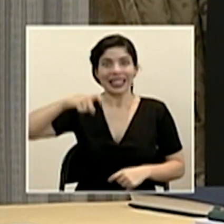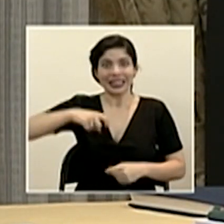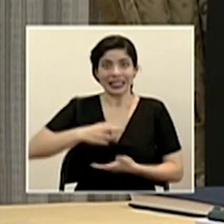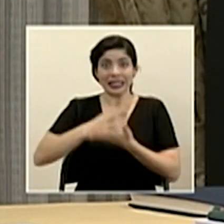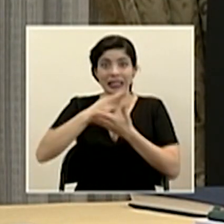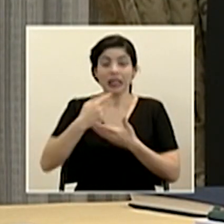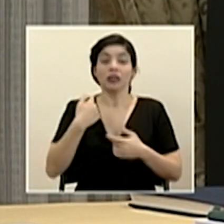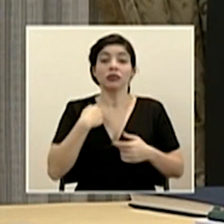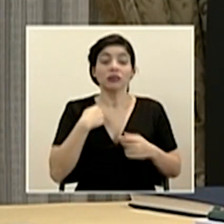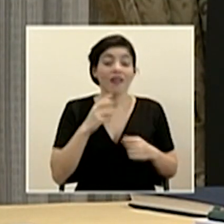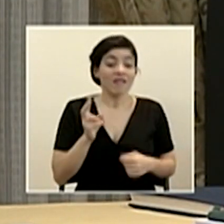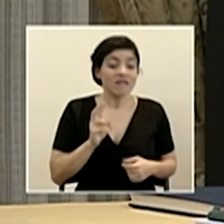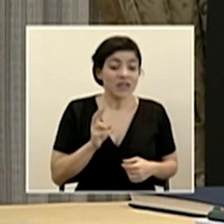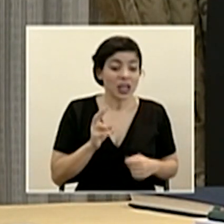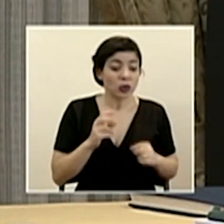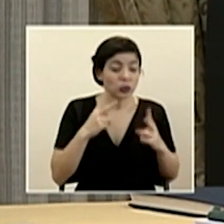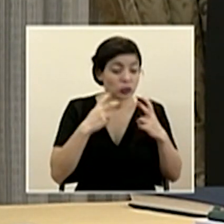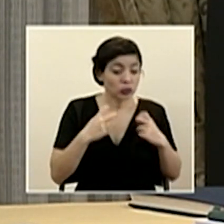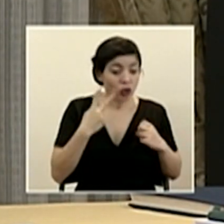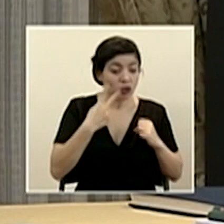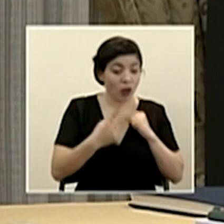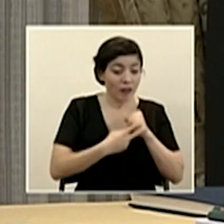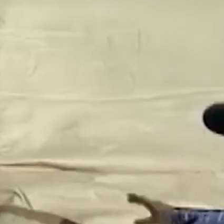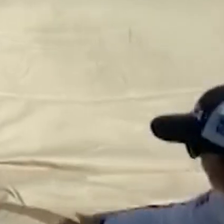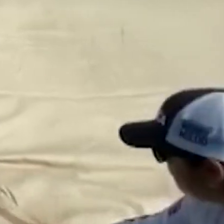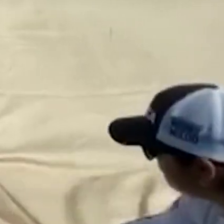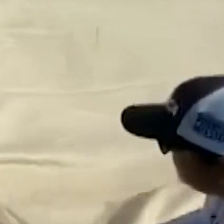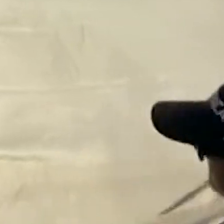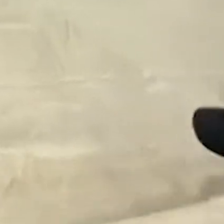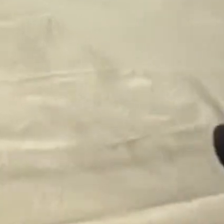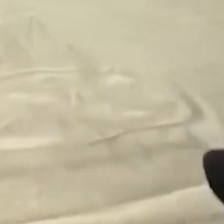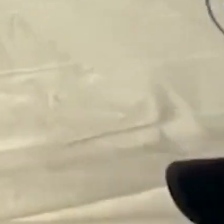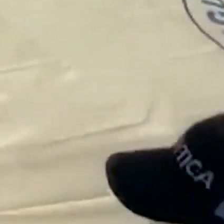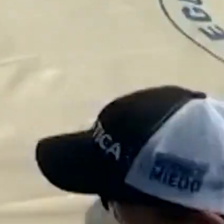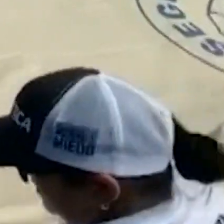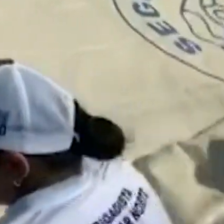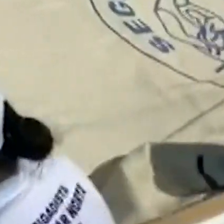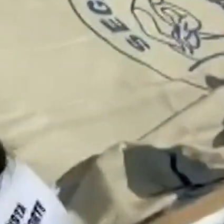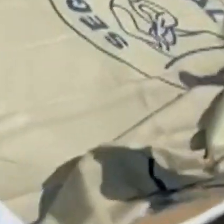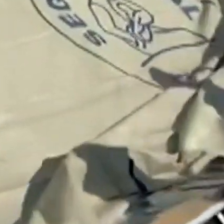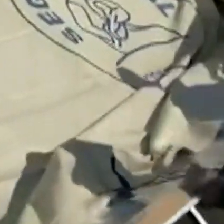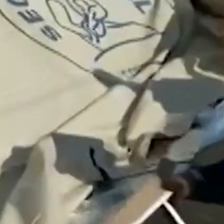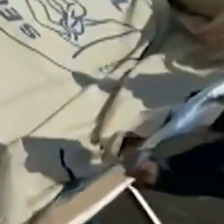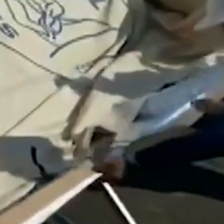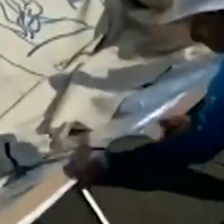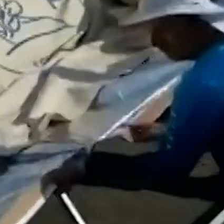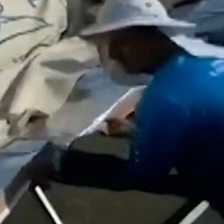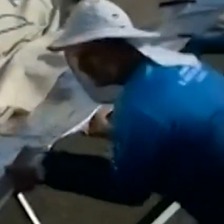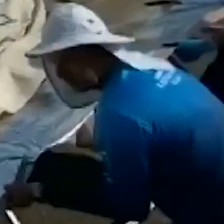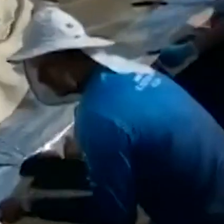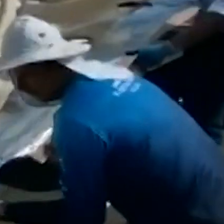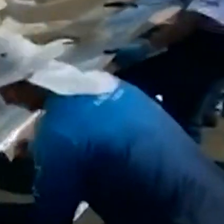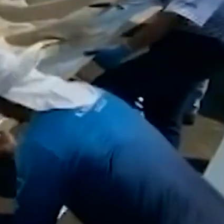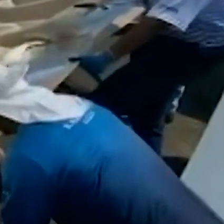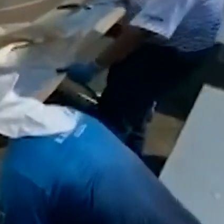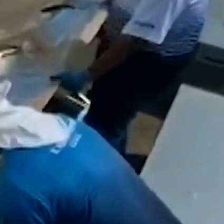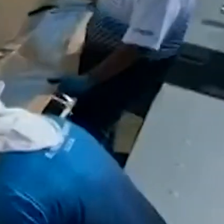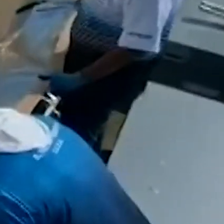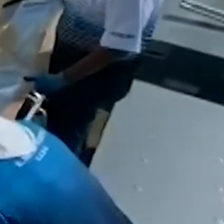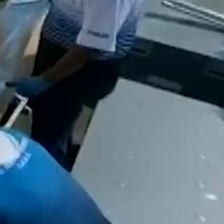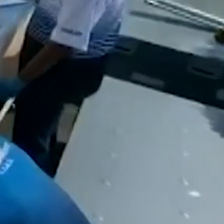salido negativos 2 veces en las pruebas de diagnóstico. En tanto, a los pacientes positivos de COVID-19 se les mantendrá